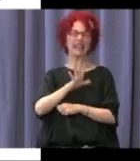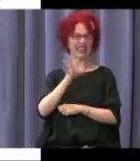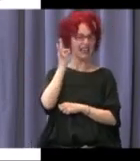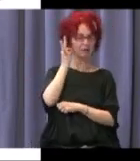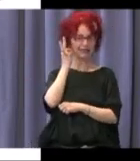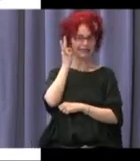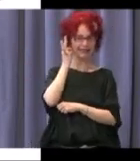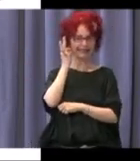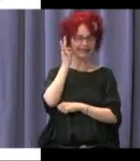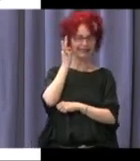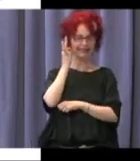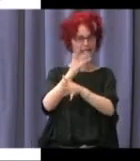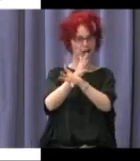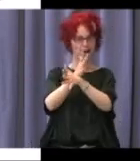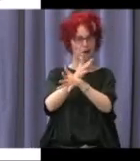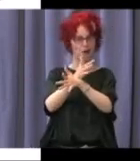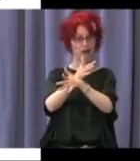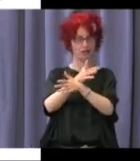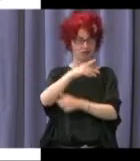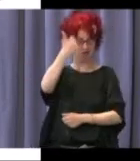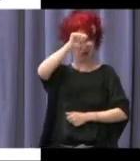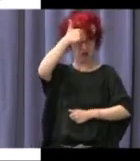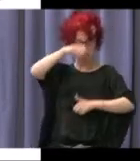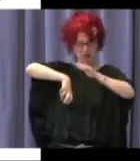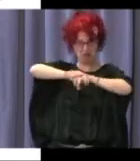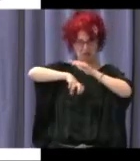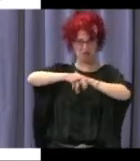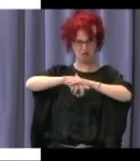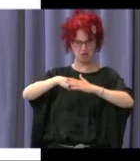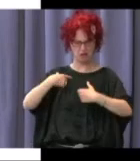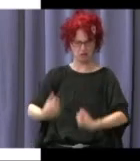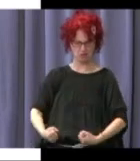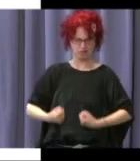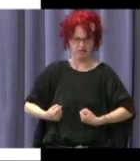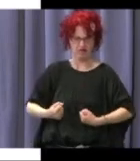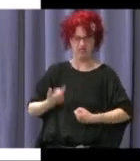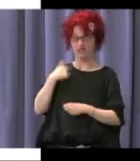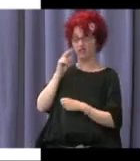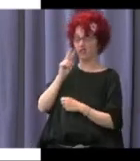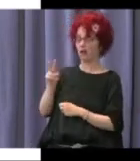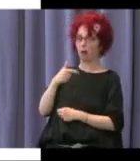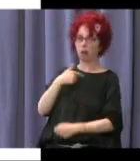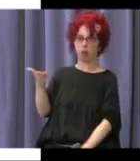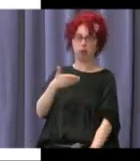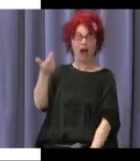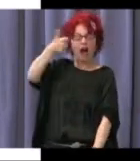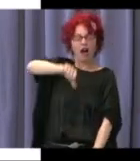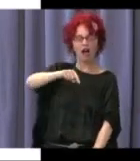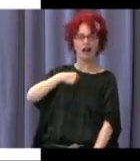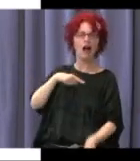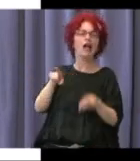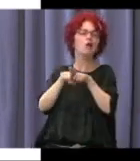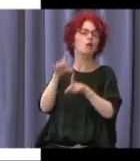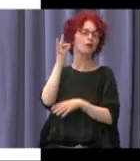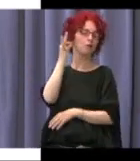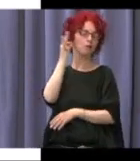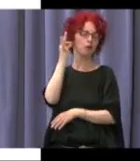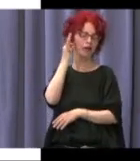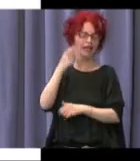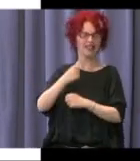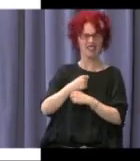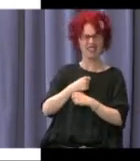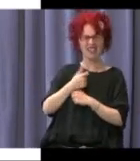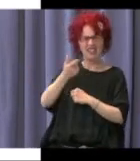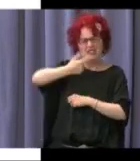quieres ridiculizar el juego de machos? ¿Y qué dice? Hemos jugado como señoritas. Suecia carga duramente contra Cristiano, al que califican